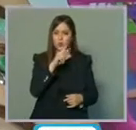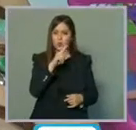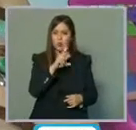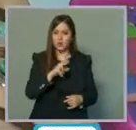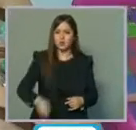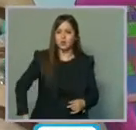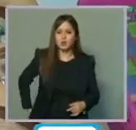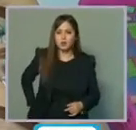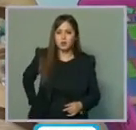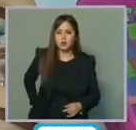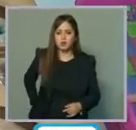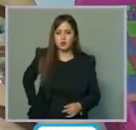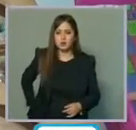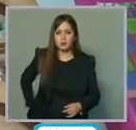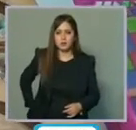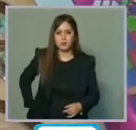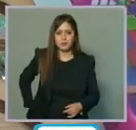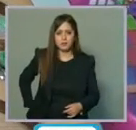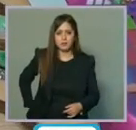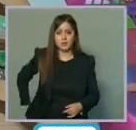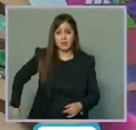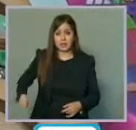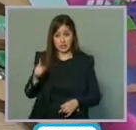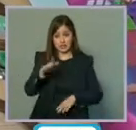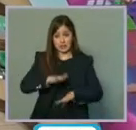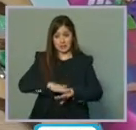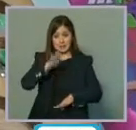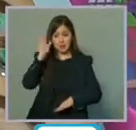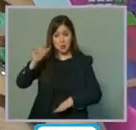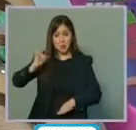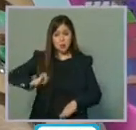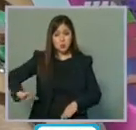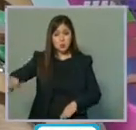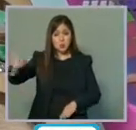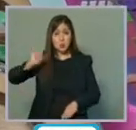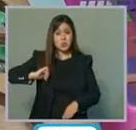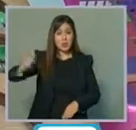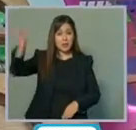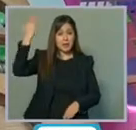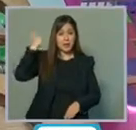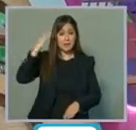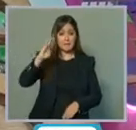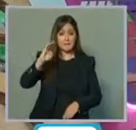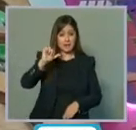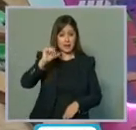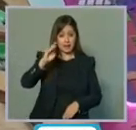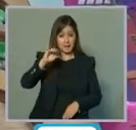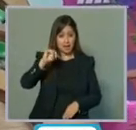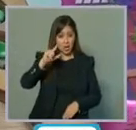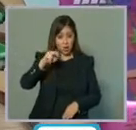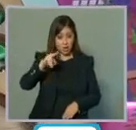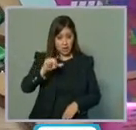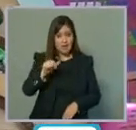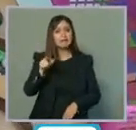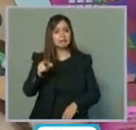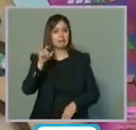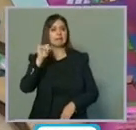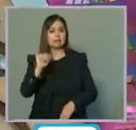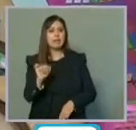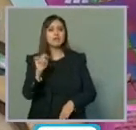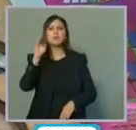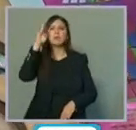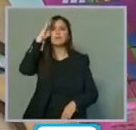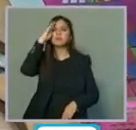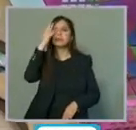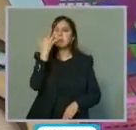antiguos, si no es que el más antiguo. No han encontrado los En historiadores la de juegos. Babilonia. Es de Babilonia, sí, más o menos. Estamos hablando de